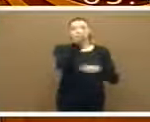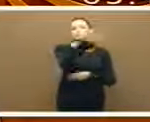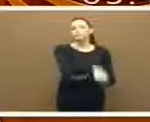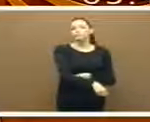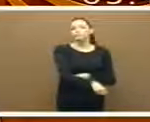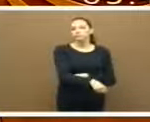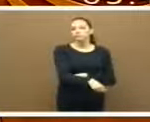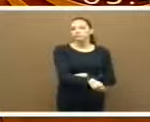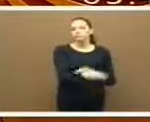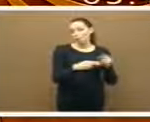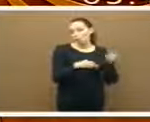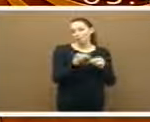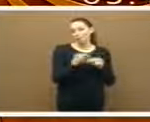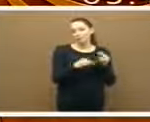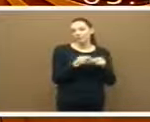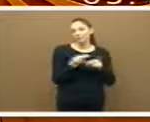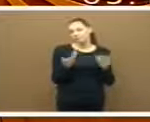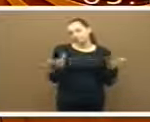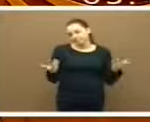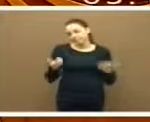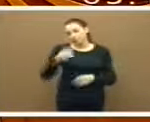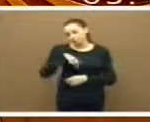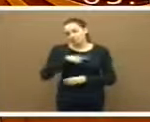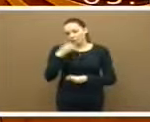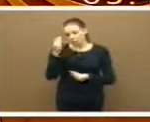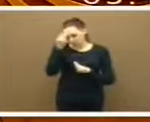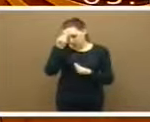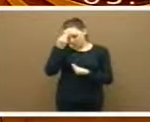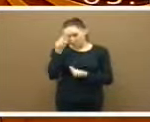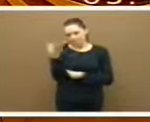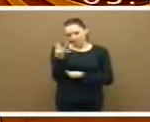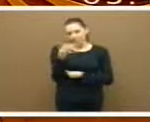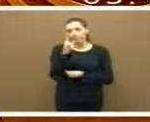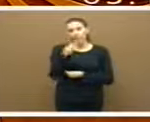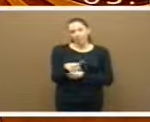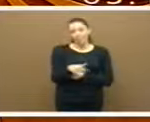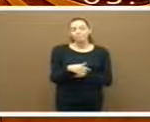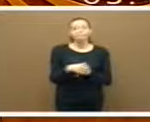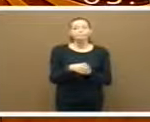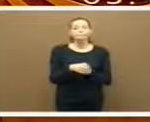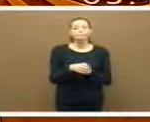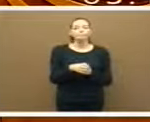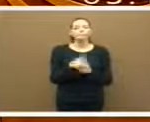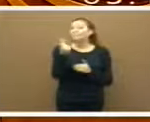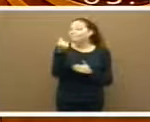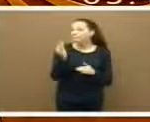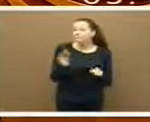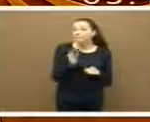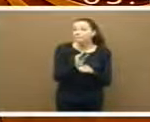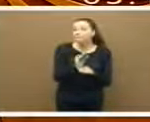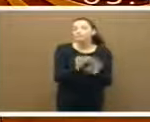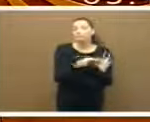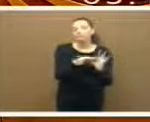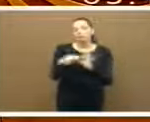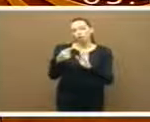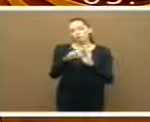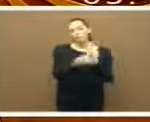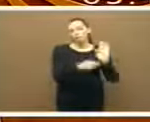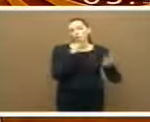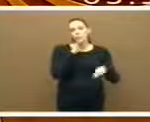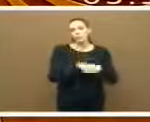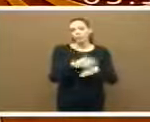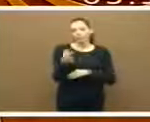Pero, señorías, sí que tenemos que tener muy en cuenta también, como les decía previamente, que se trata de dotaciones que están condicionadas por